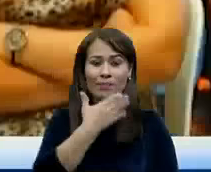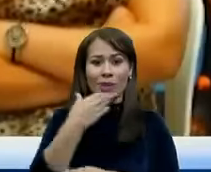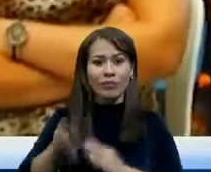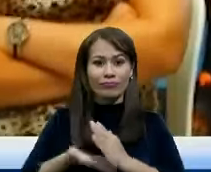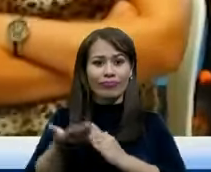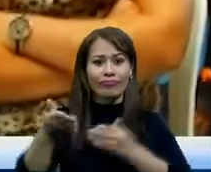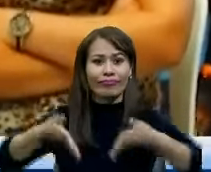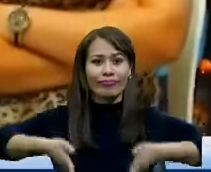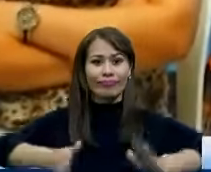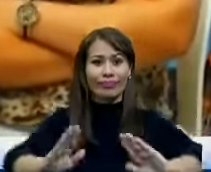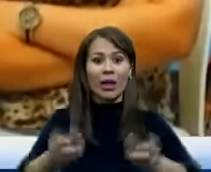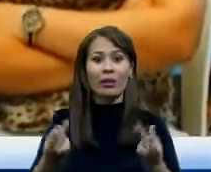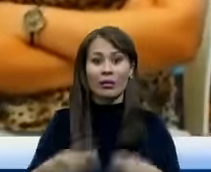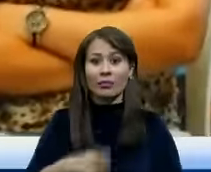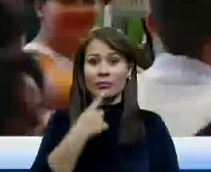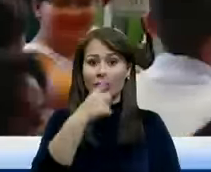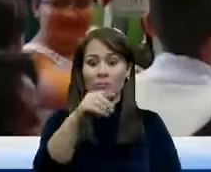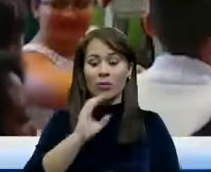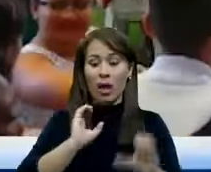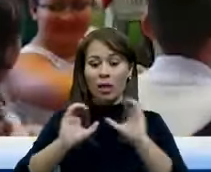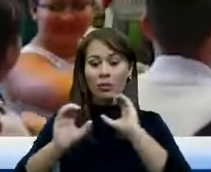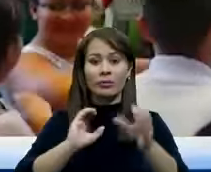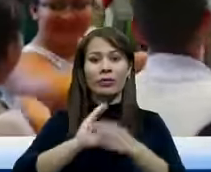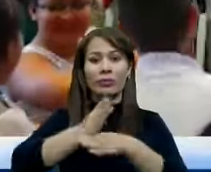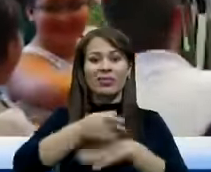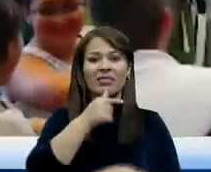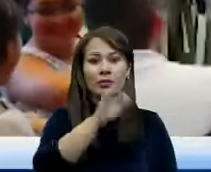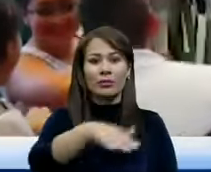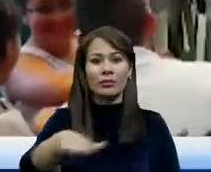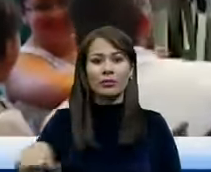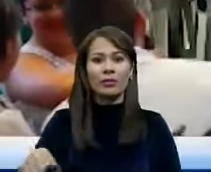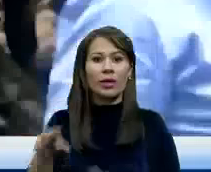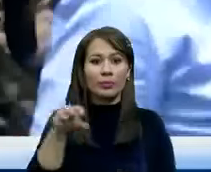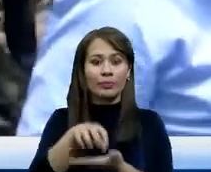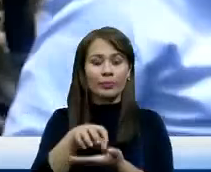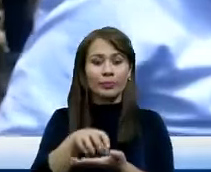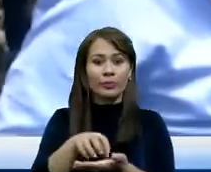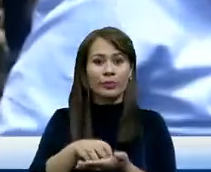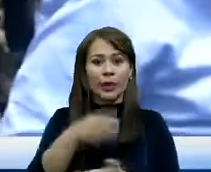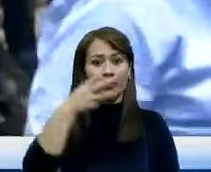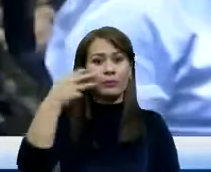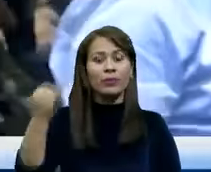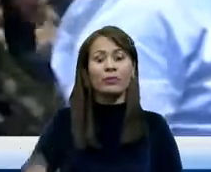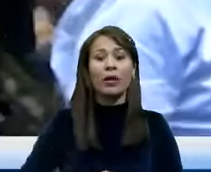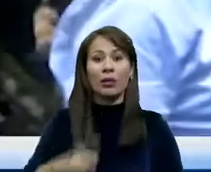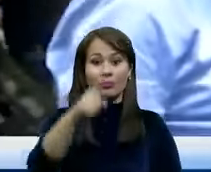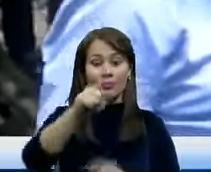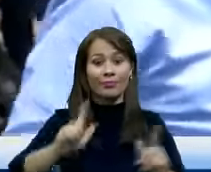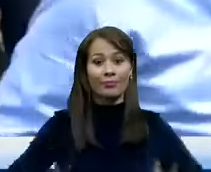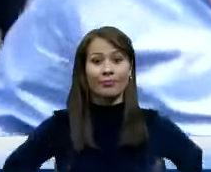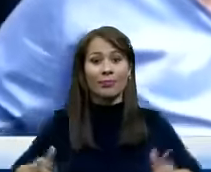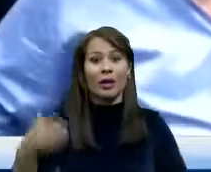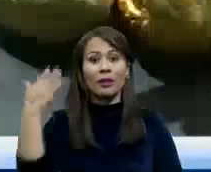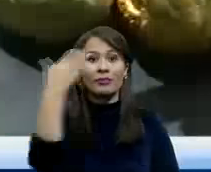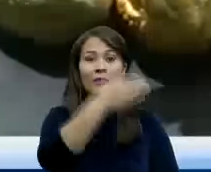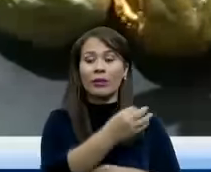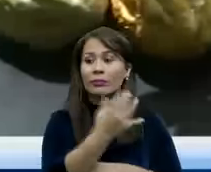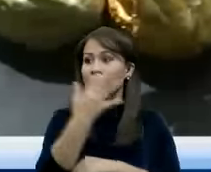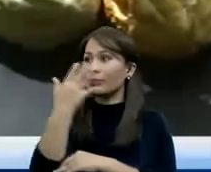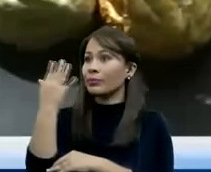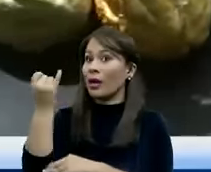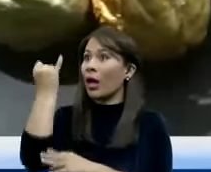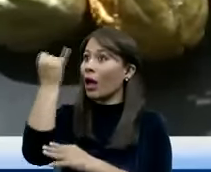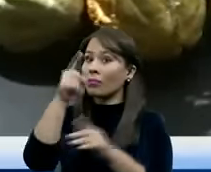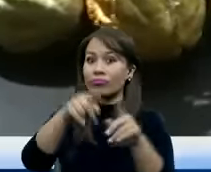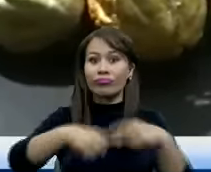hidroeléctrica. Posteriormente mantuvo un conversatorio con estudiantes de la provincia. De su parte, Lenín Moreno visitó una plantación y